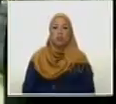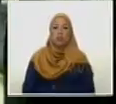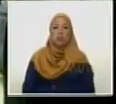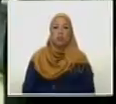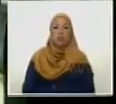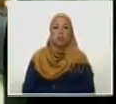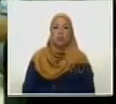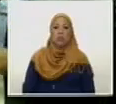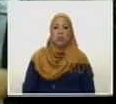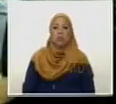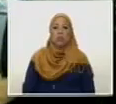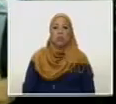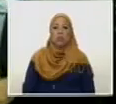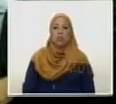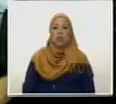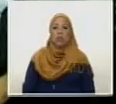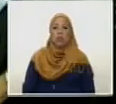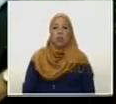Quiero destacar,